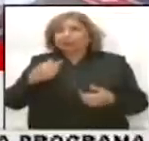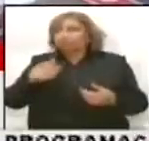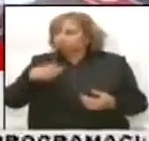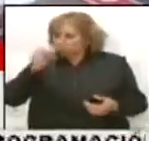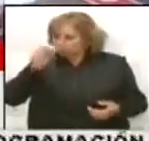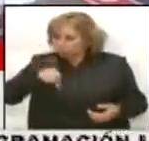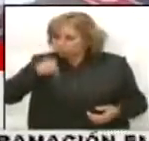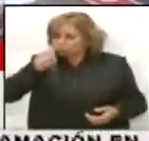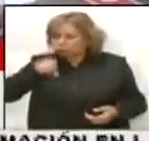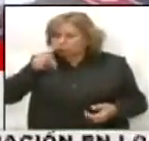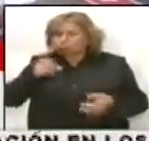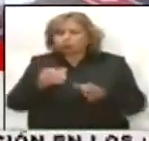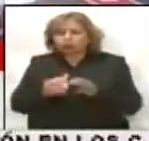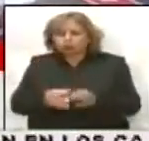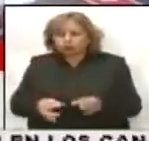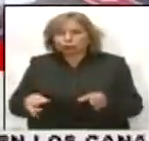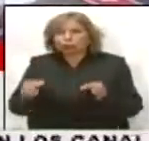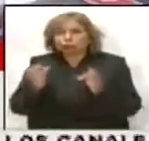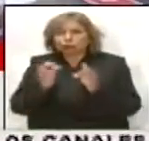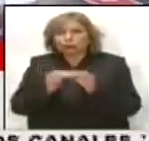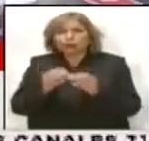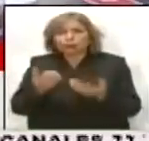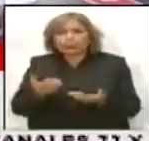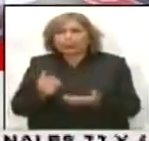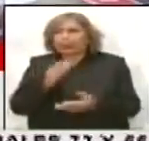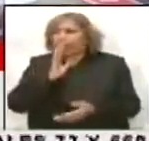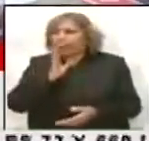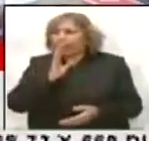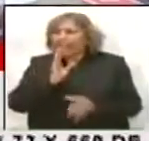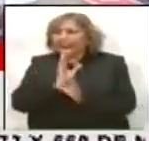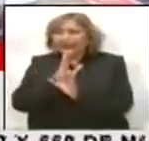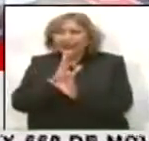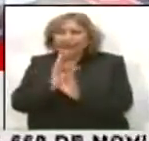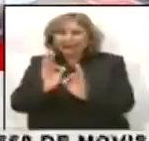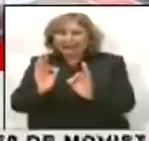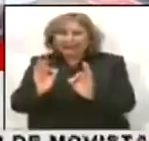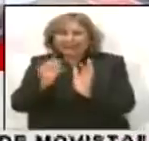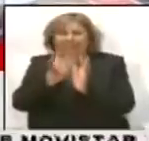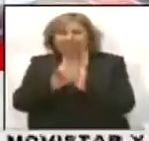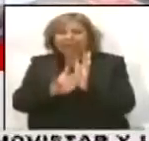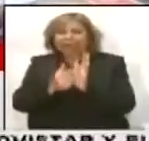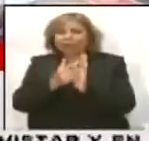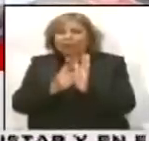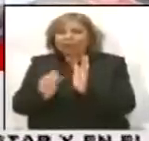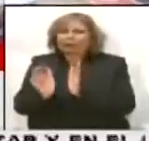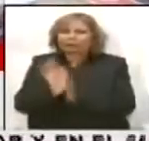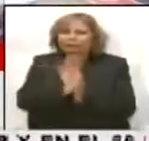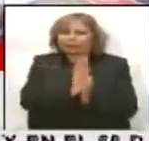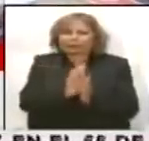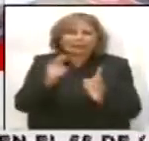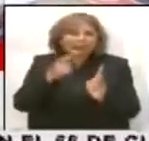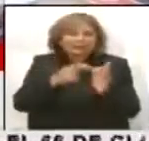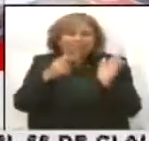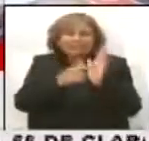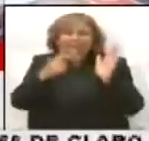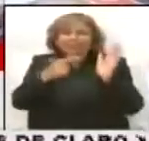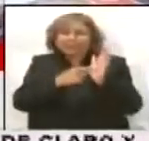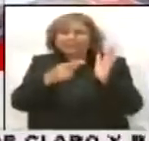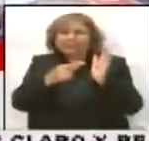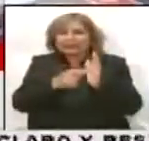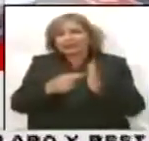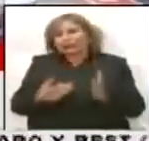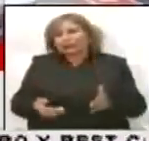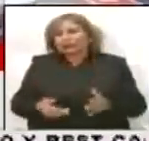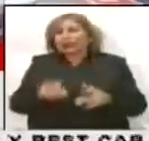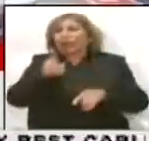muy importante hablar de esto sin anular al otro, sin hacer ese señalamiento tan facilista en